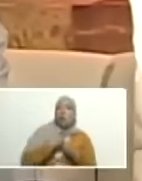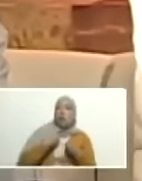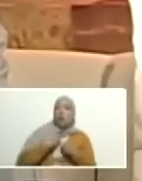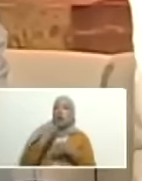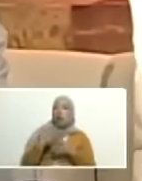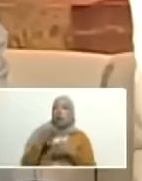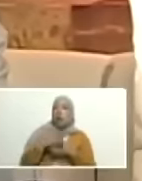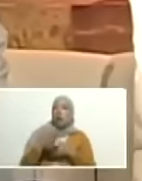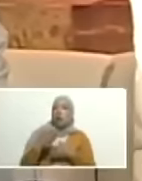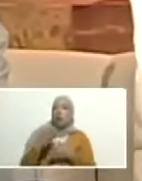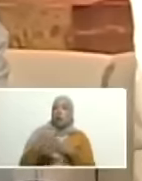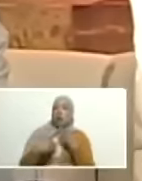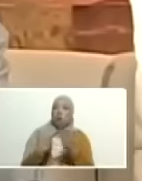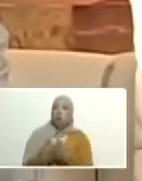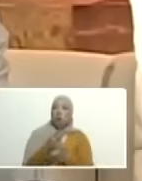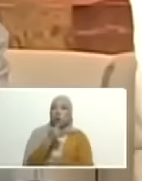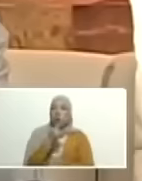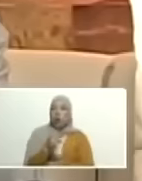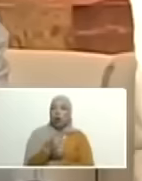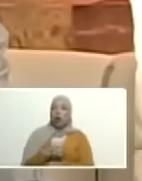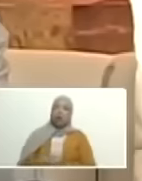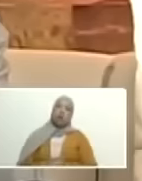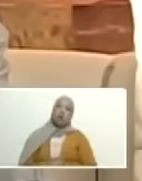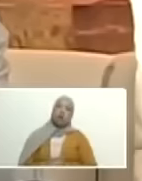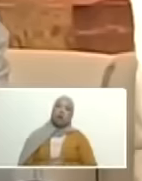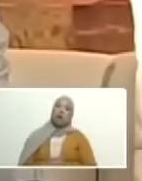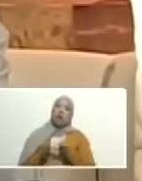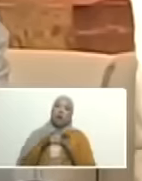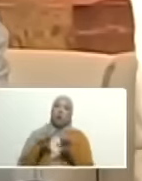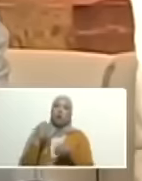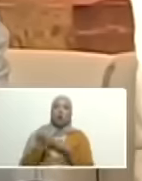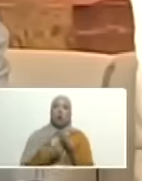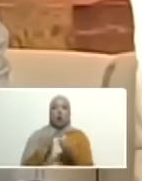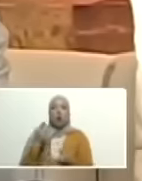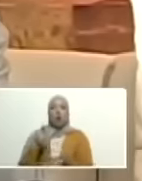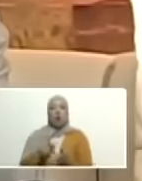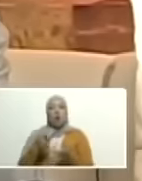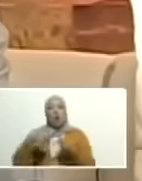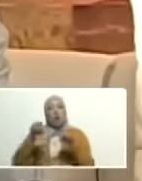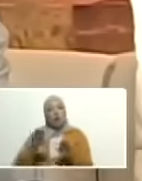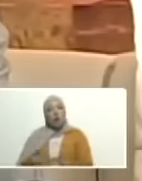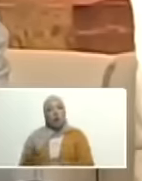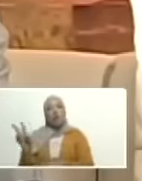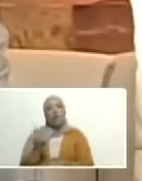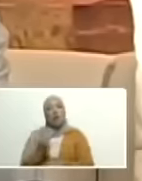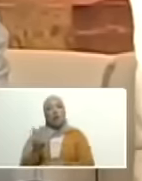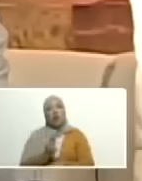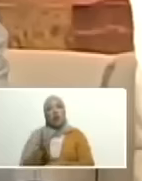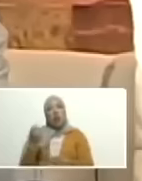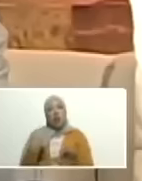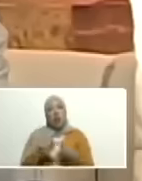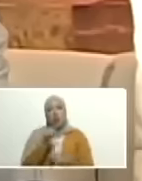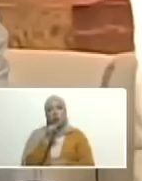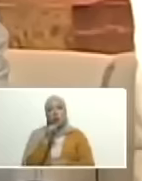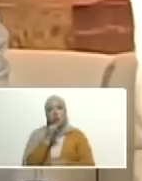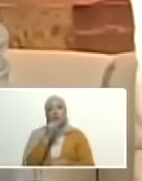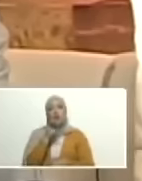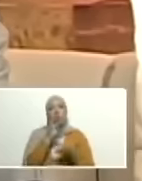Los llamados, el lobby, las presiones que hicieron para que llenaran a Venezuela de sanciones. Más